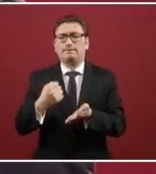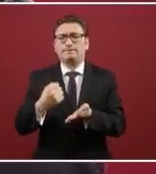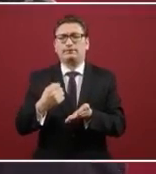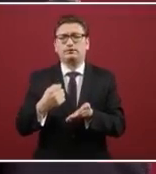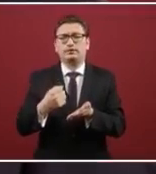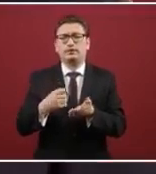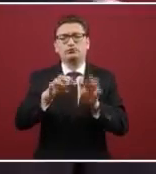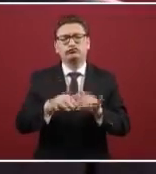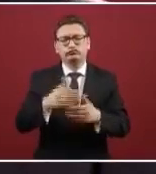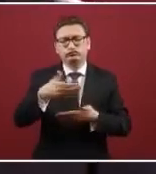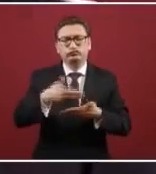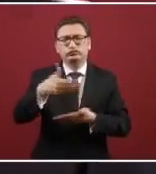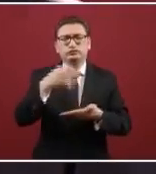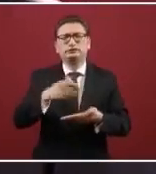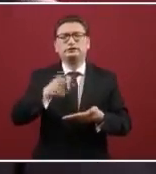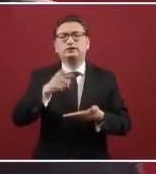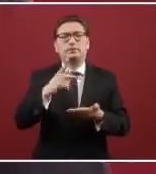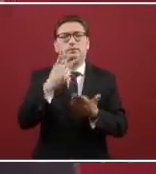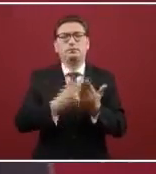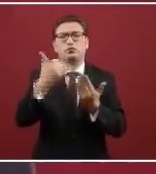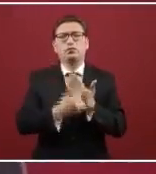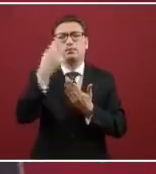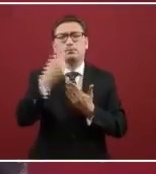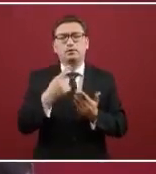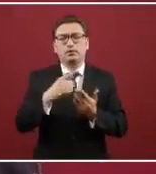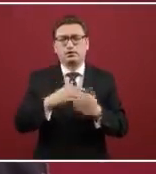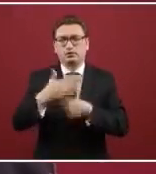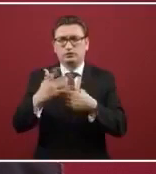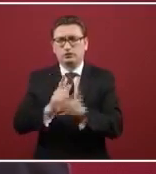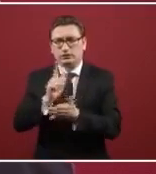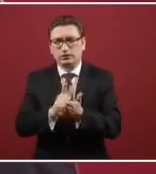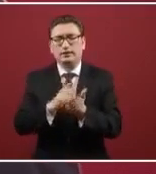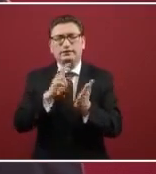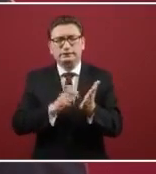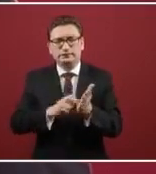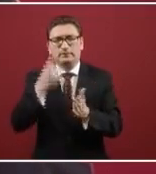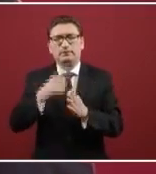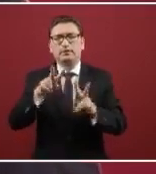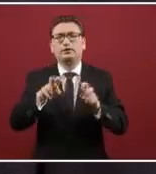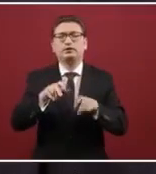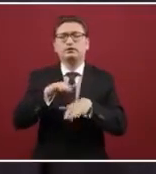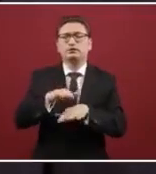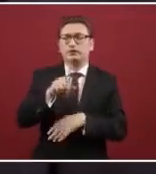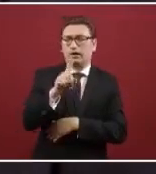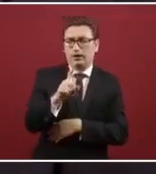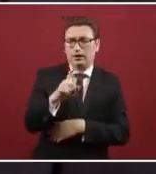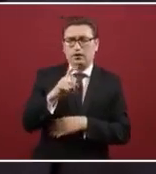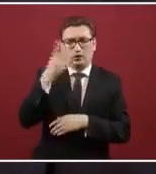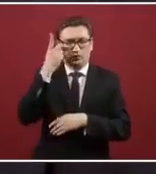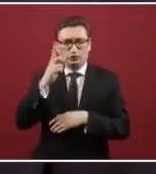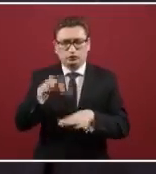No minuta, un proyecto de reforma para la privatización del agua los